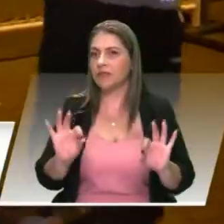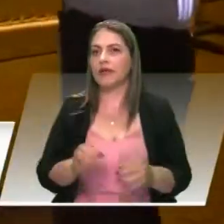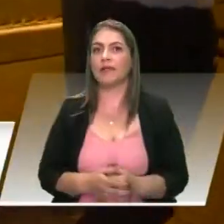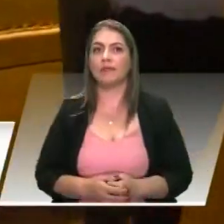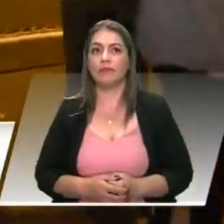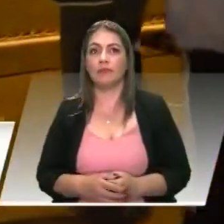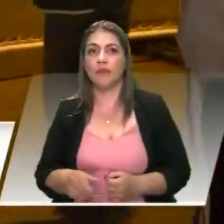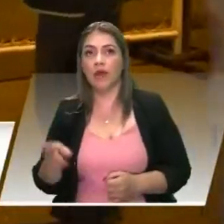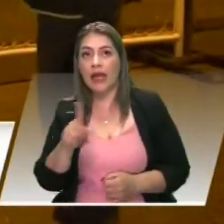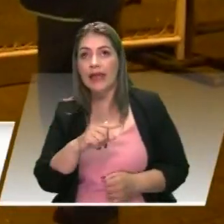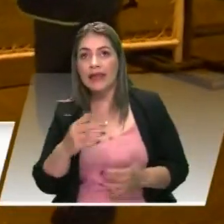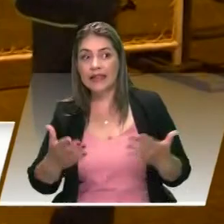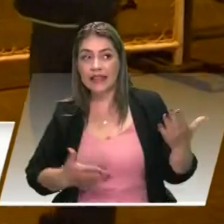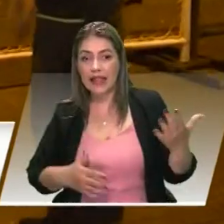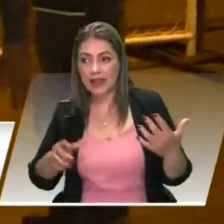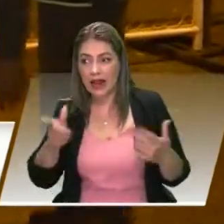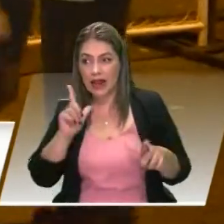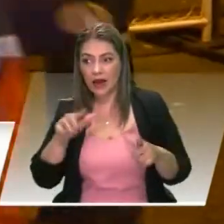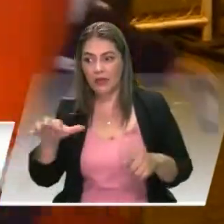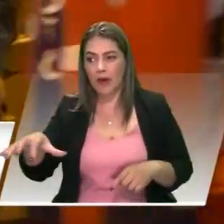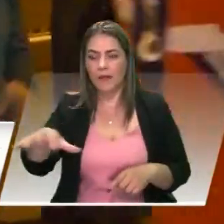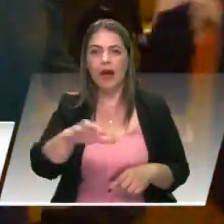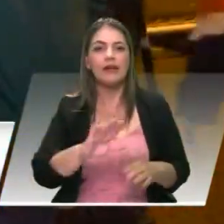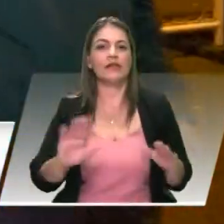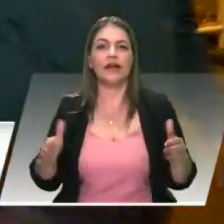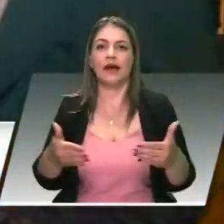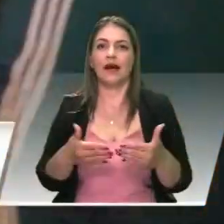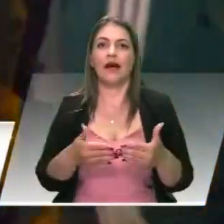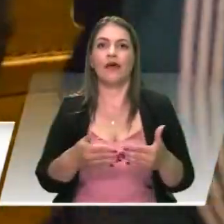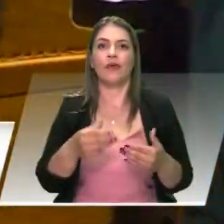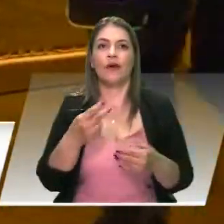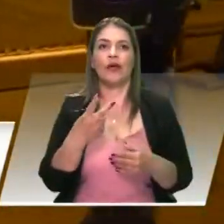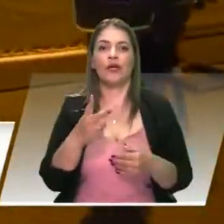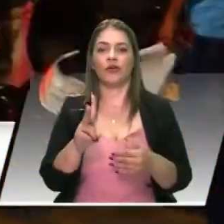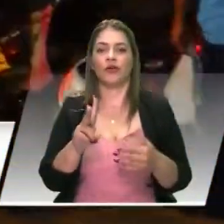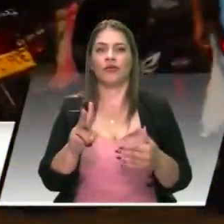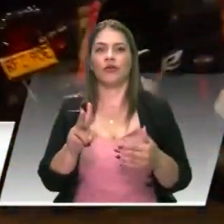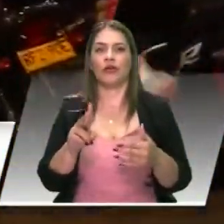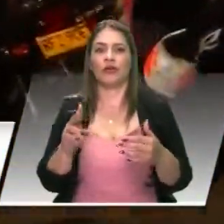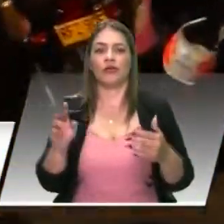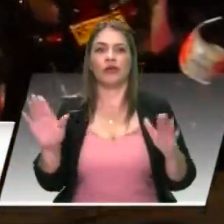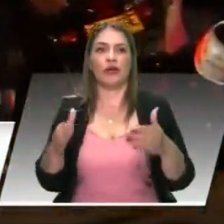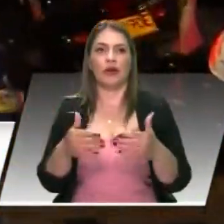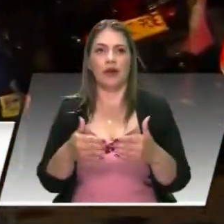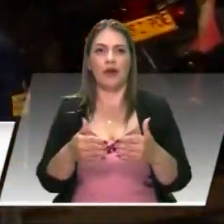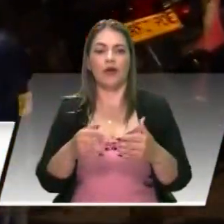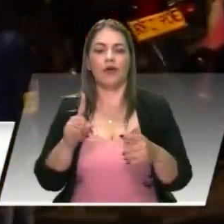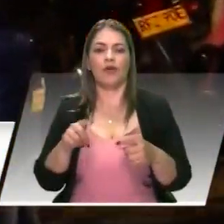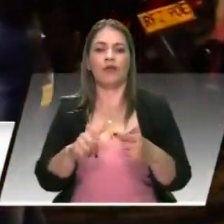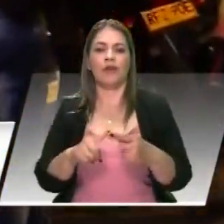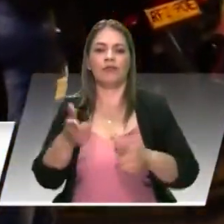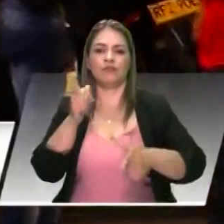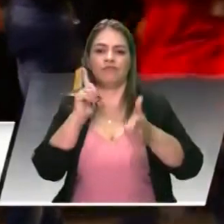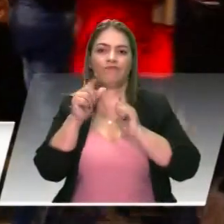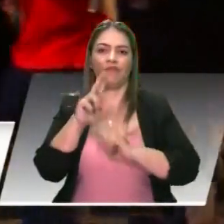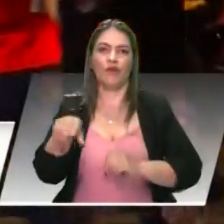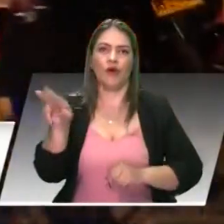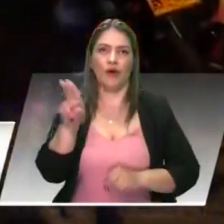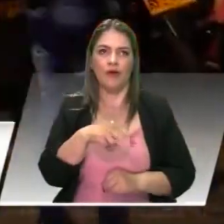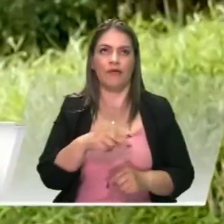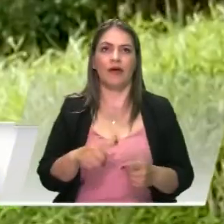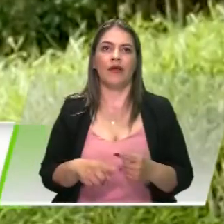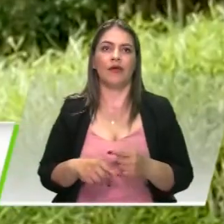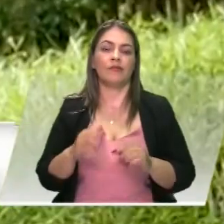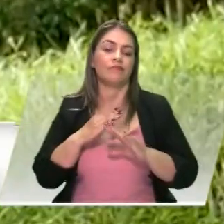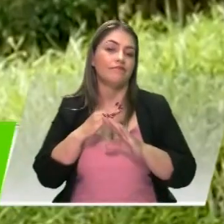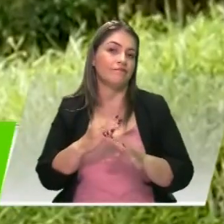públicos de licor están cerrados desde las 12 del día cobijados por la ley seca que impuso la alcaldía por prevención